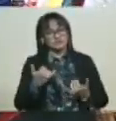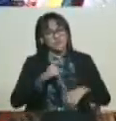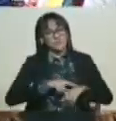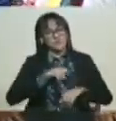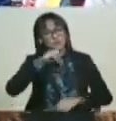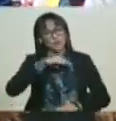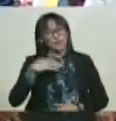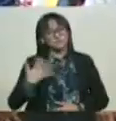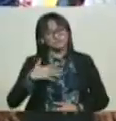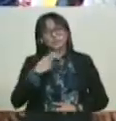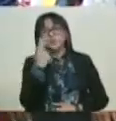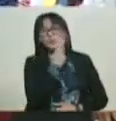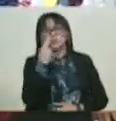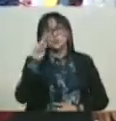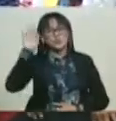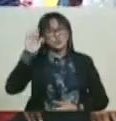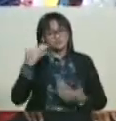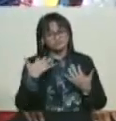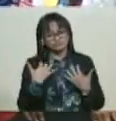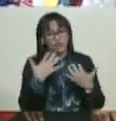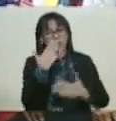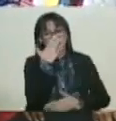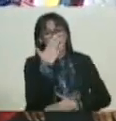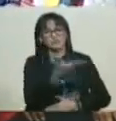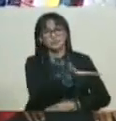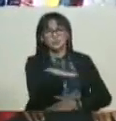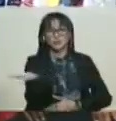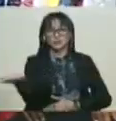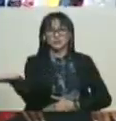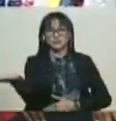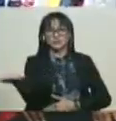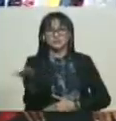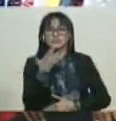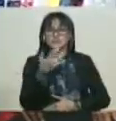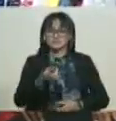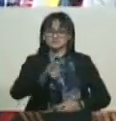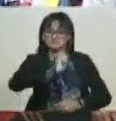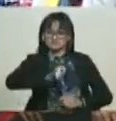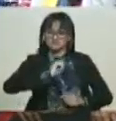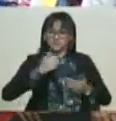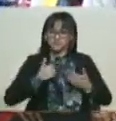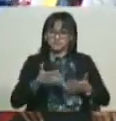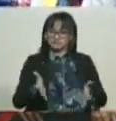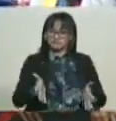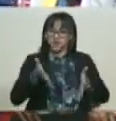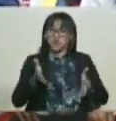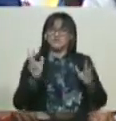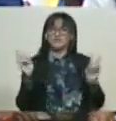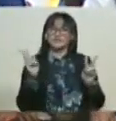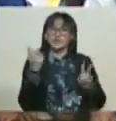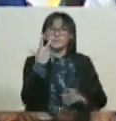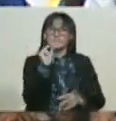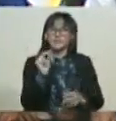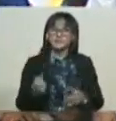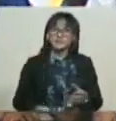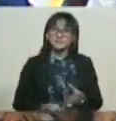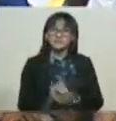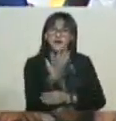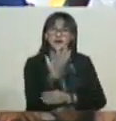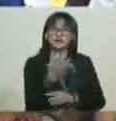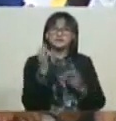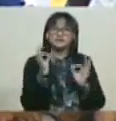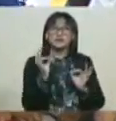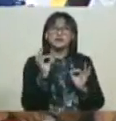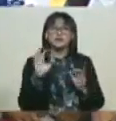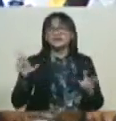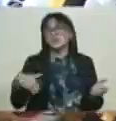lo juro frente a ustedes si ustedes me dan la victoria del 20 de mayo yo